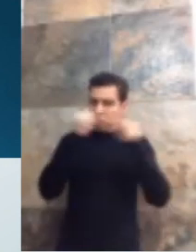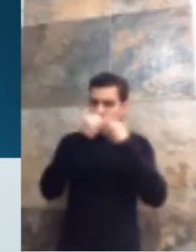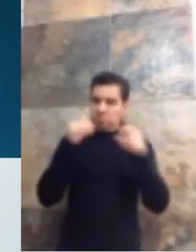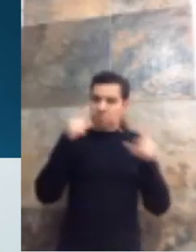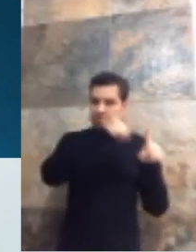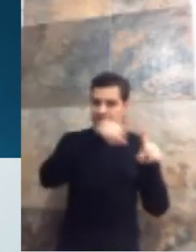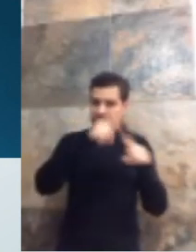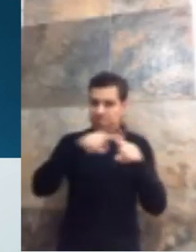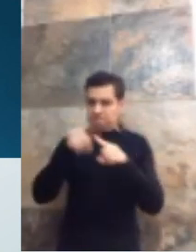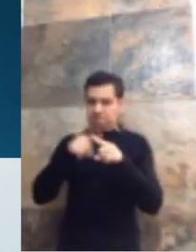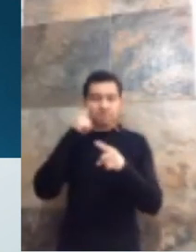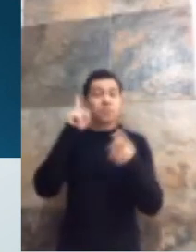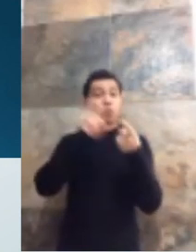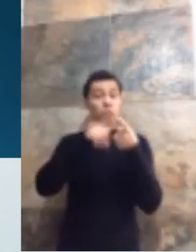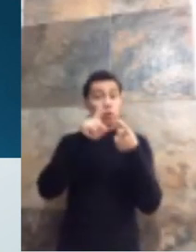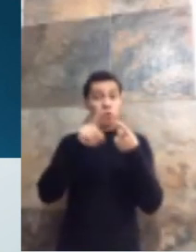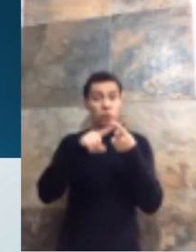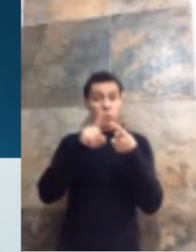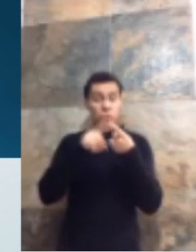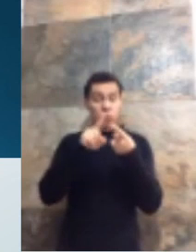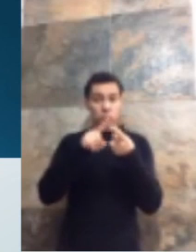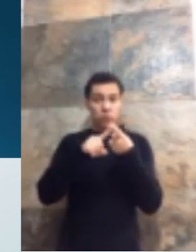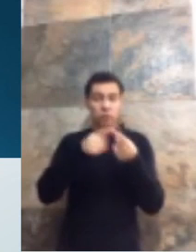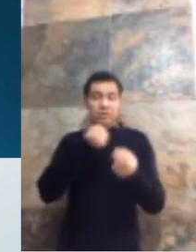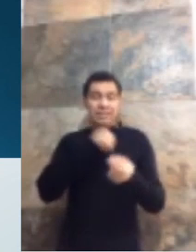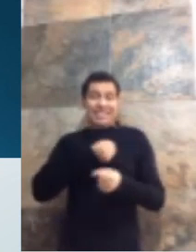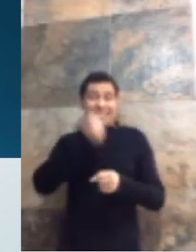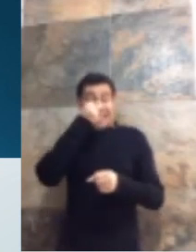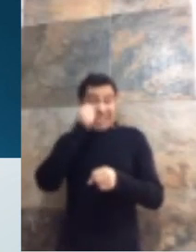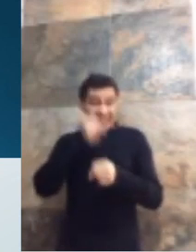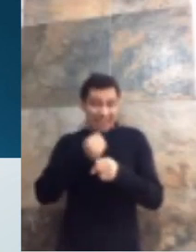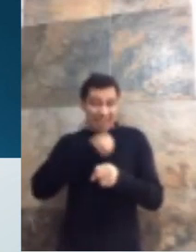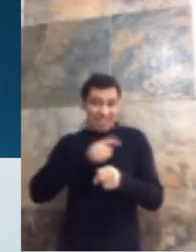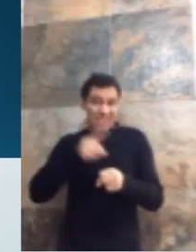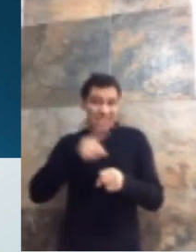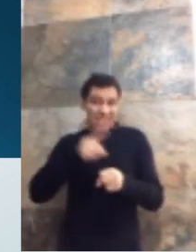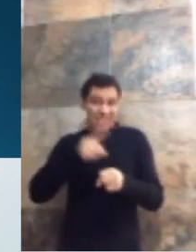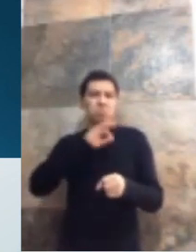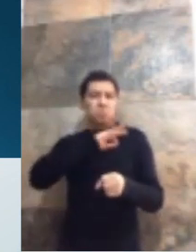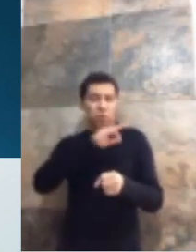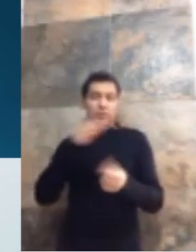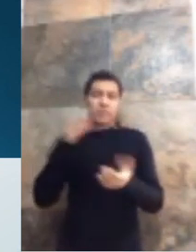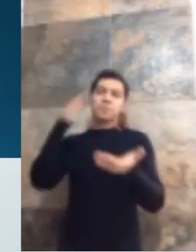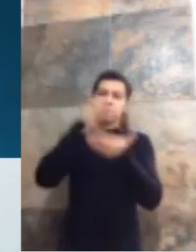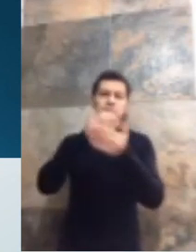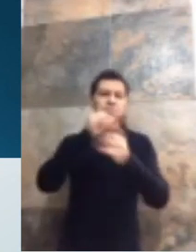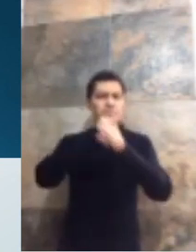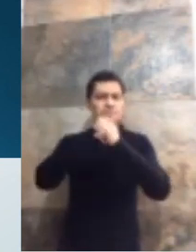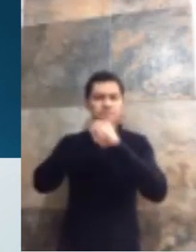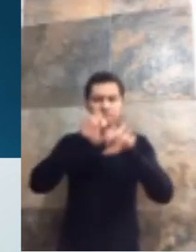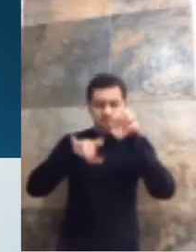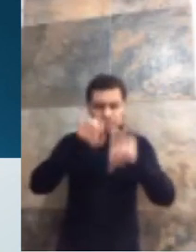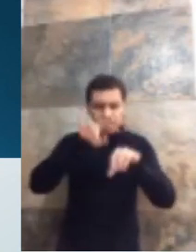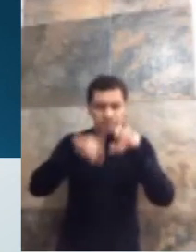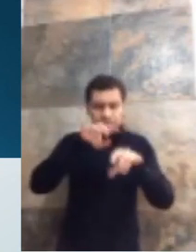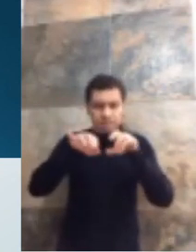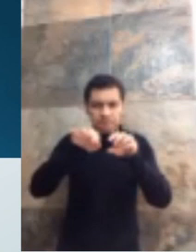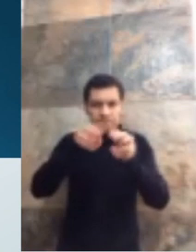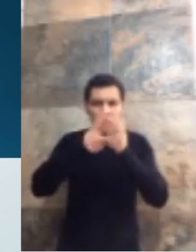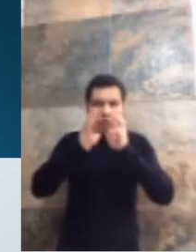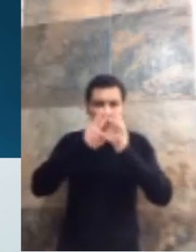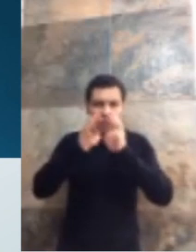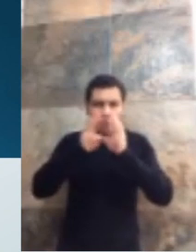por ejemplo, los accesos de la Secretaría de Salud, que atienden más específicamente sospecha de